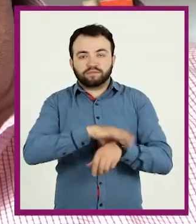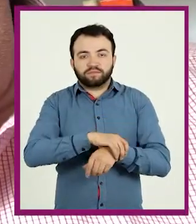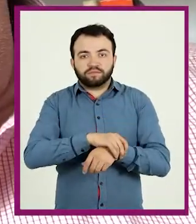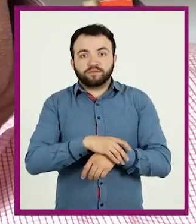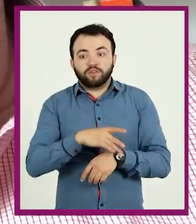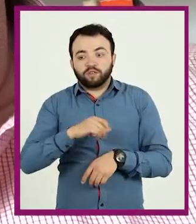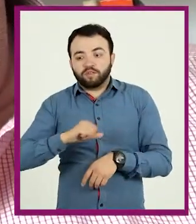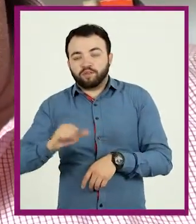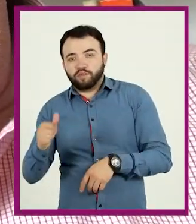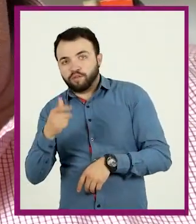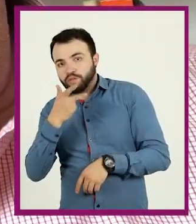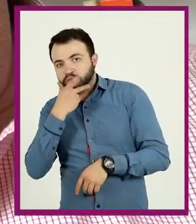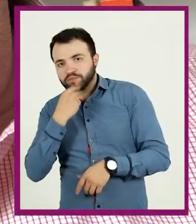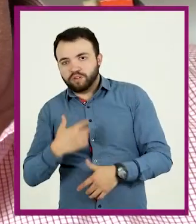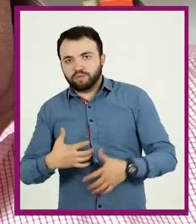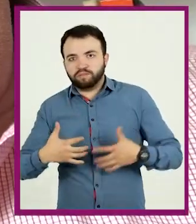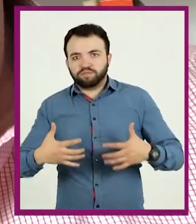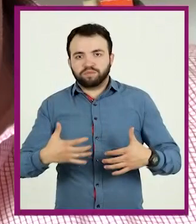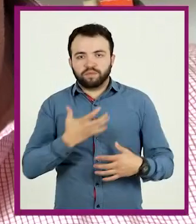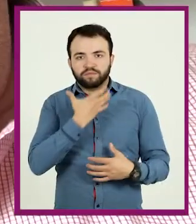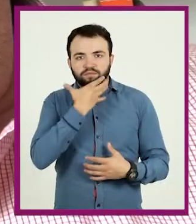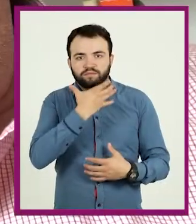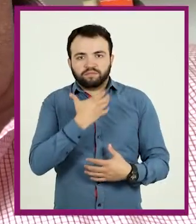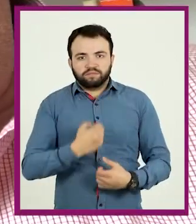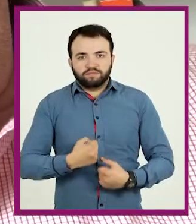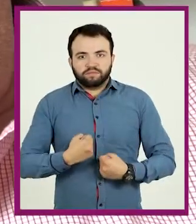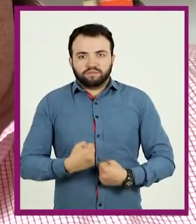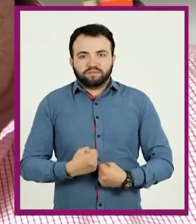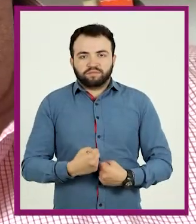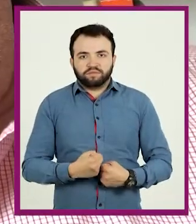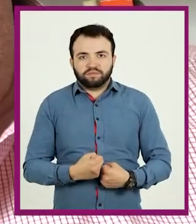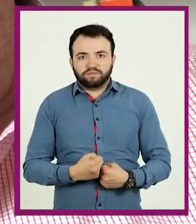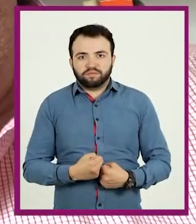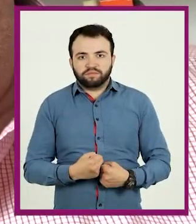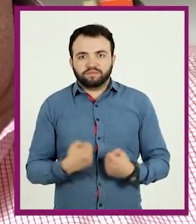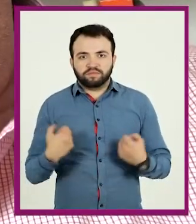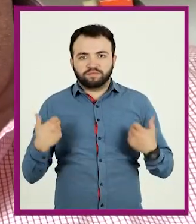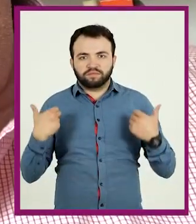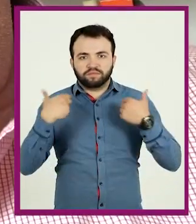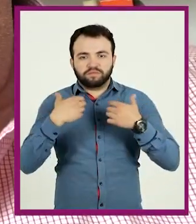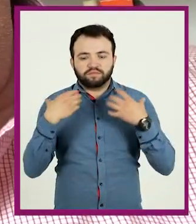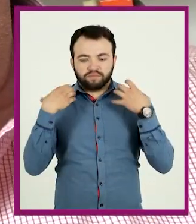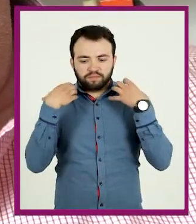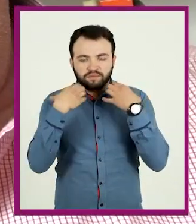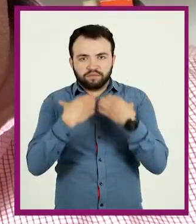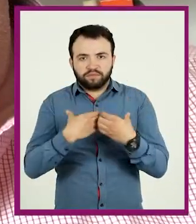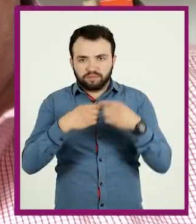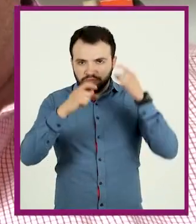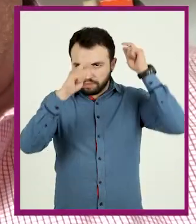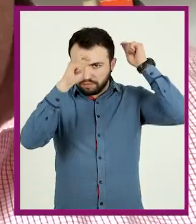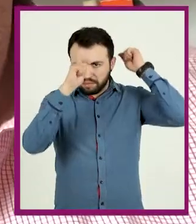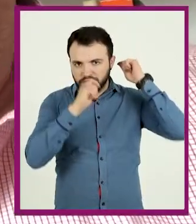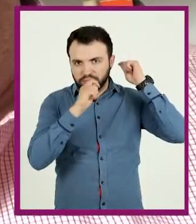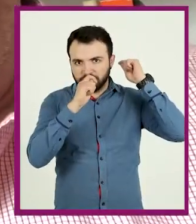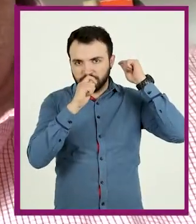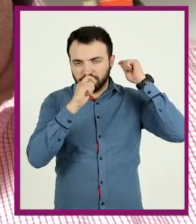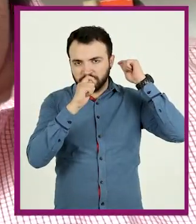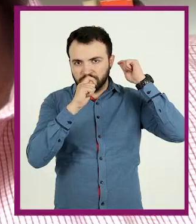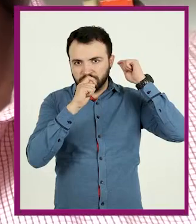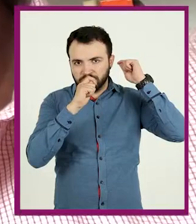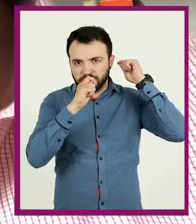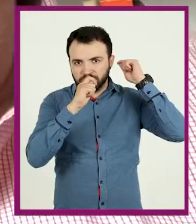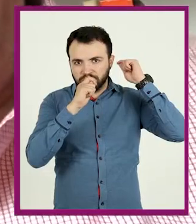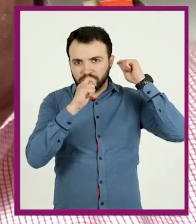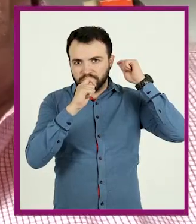El más voluminoso, de mandíbula fuerte, envuelto en un recio abrigo con un sombrero hongo en la